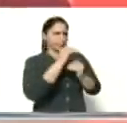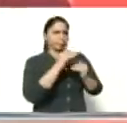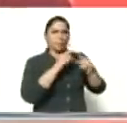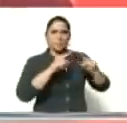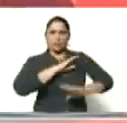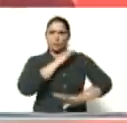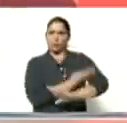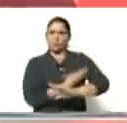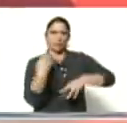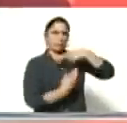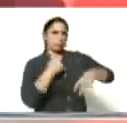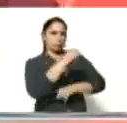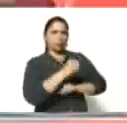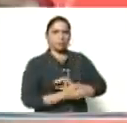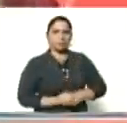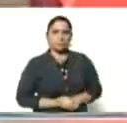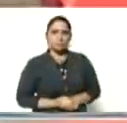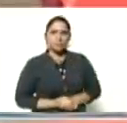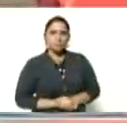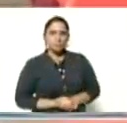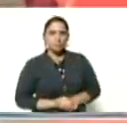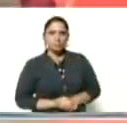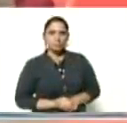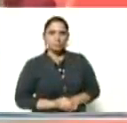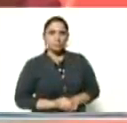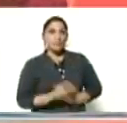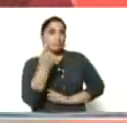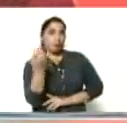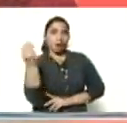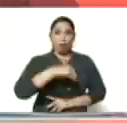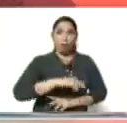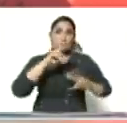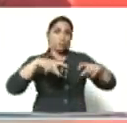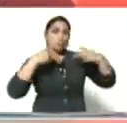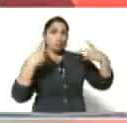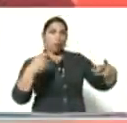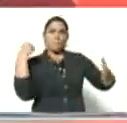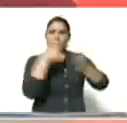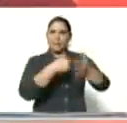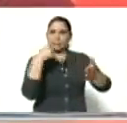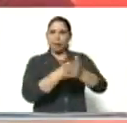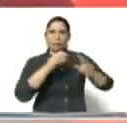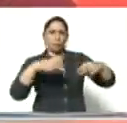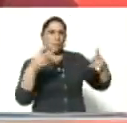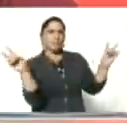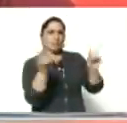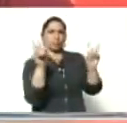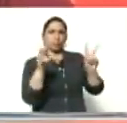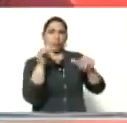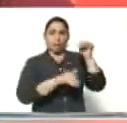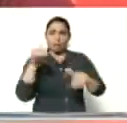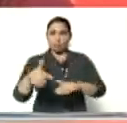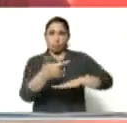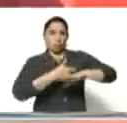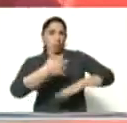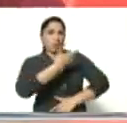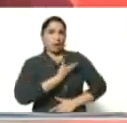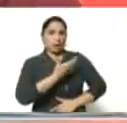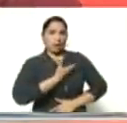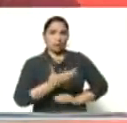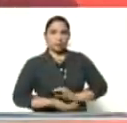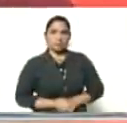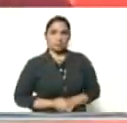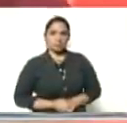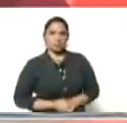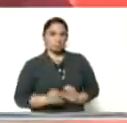fuerza revolucionaria. Viene una nueva batalla, presidente, y una nueva victoria. Las elecciones a gobernadores y alcaldes que están